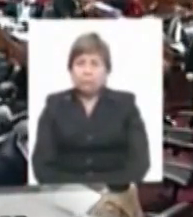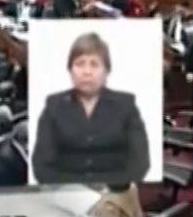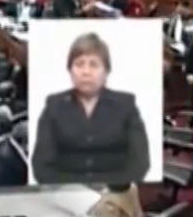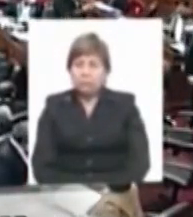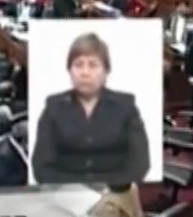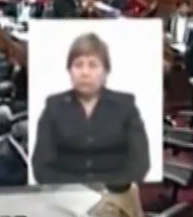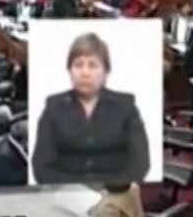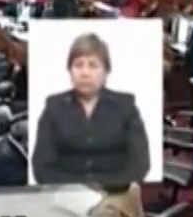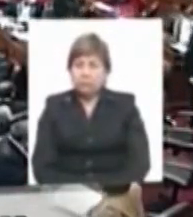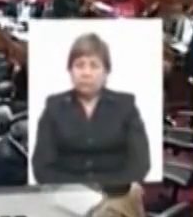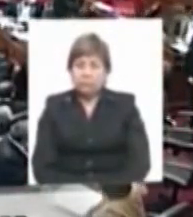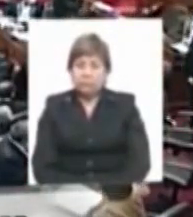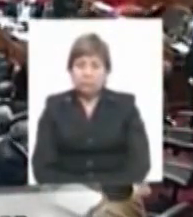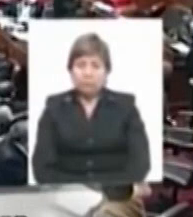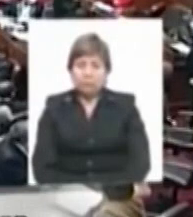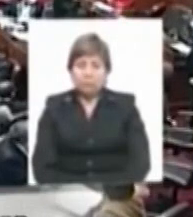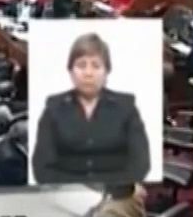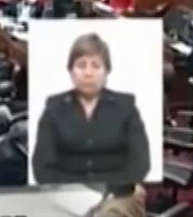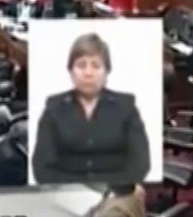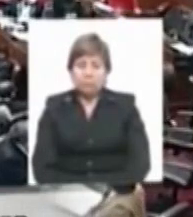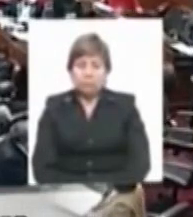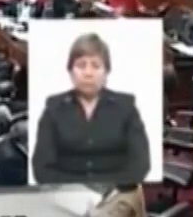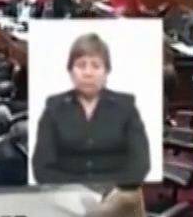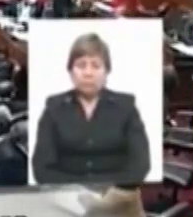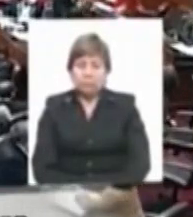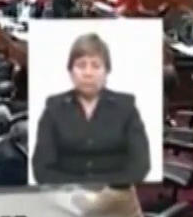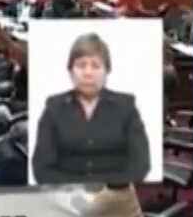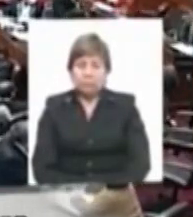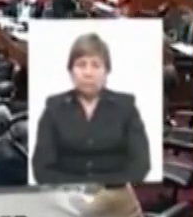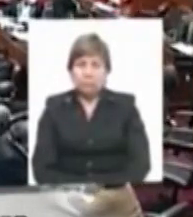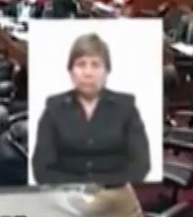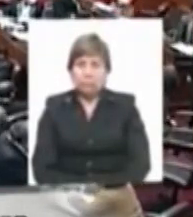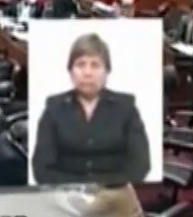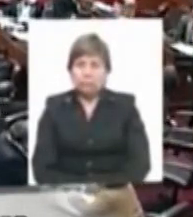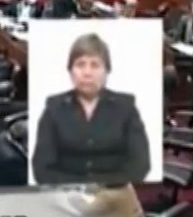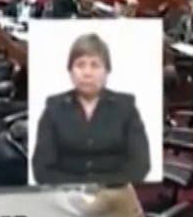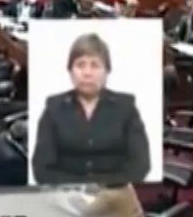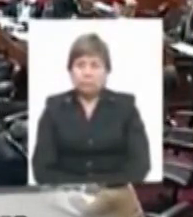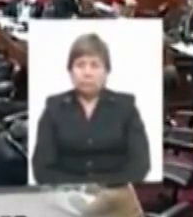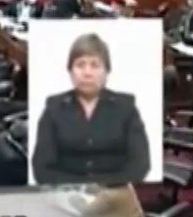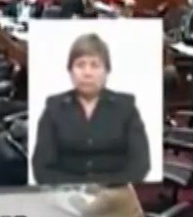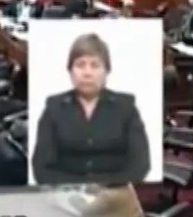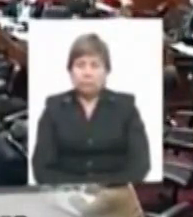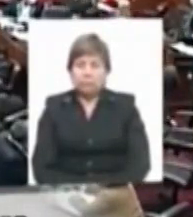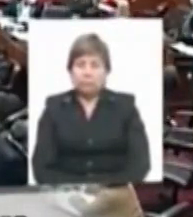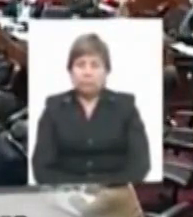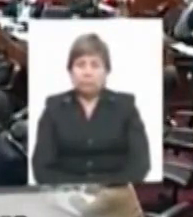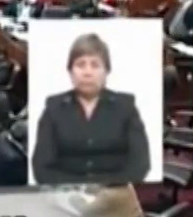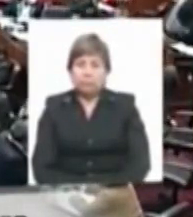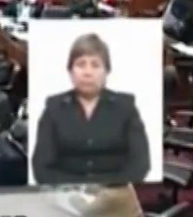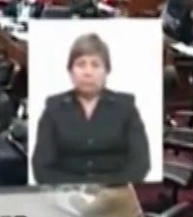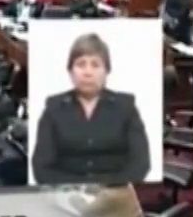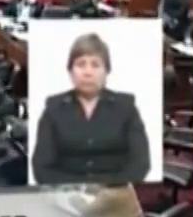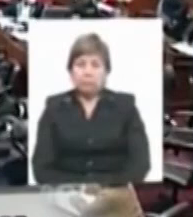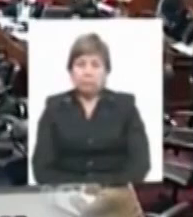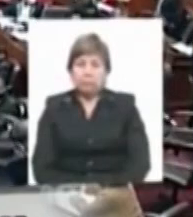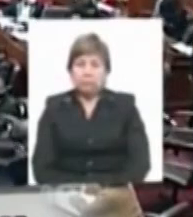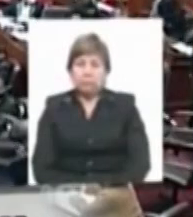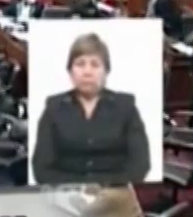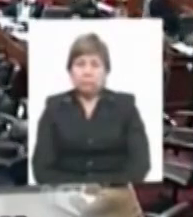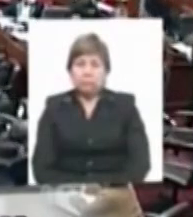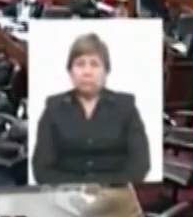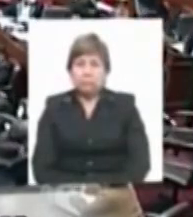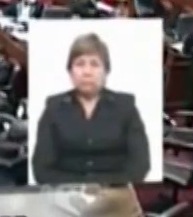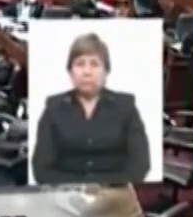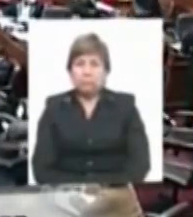y y evitar por supuesto la vacancia en ese tema El parlamento ayer ha recibido digamos un una